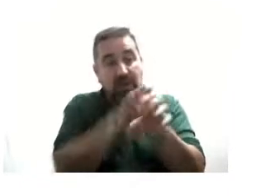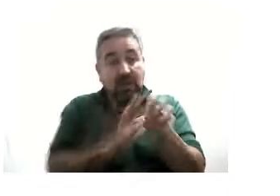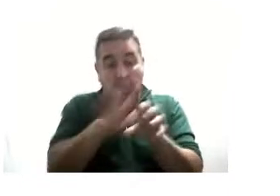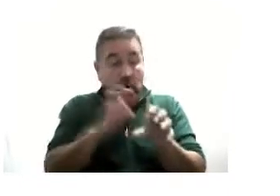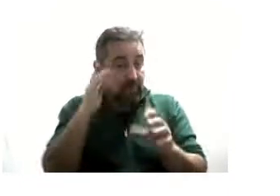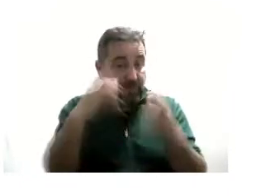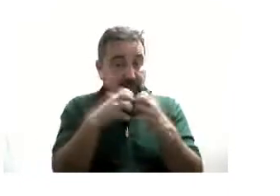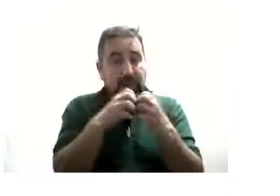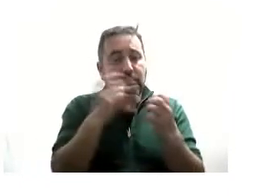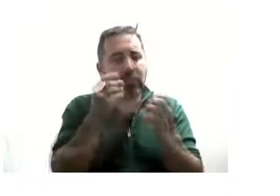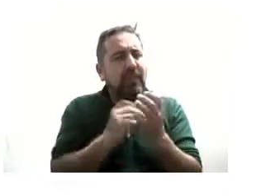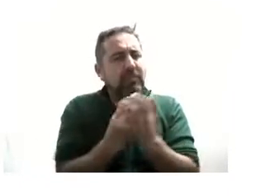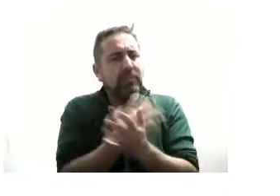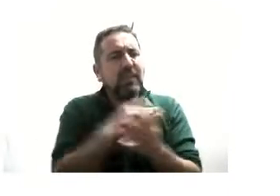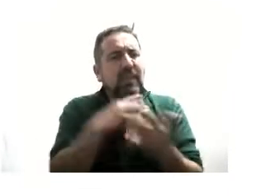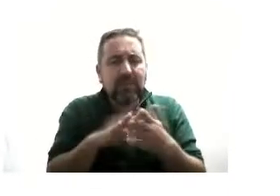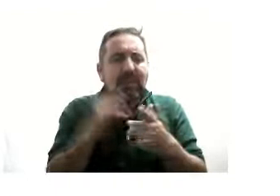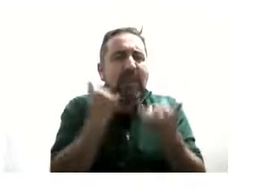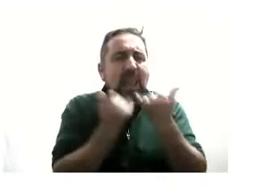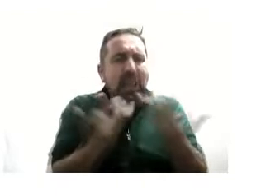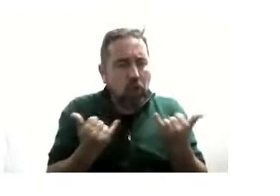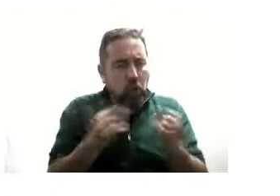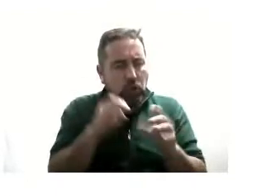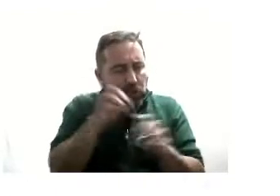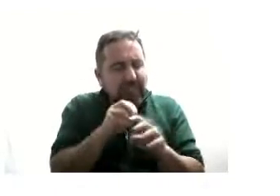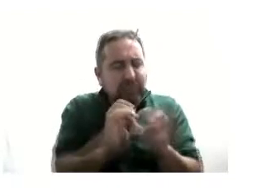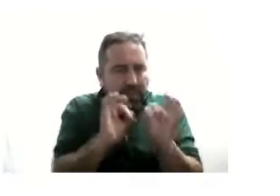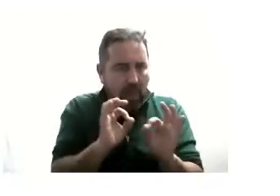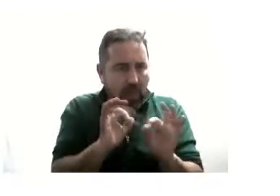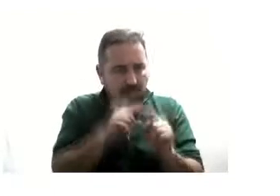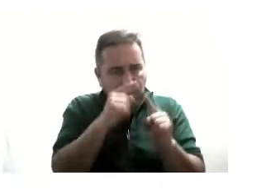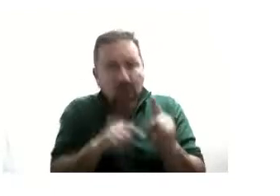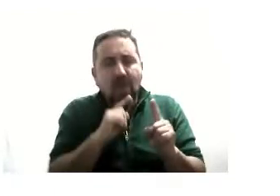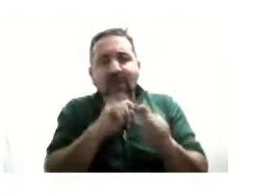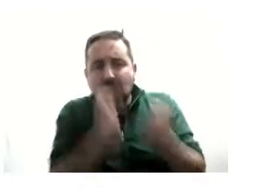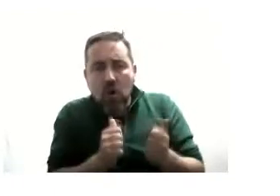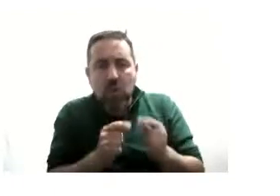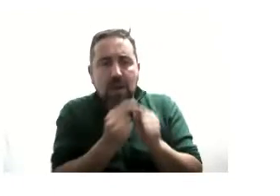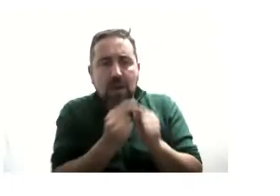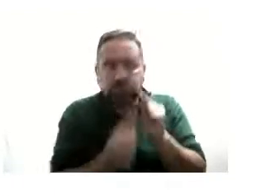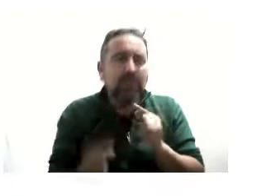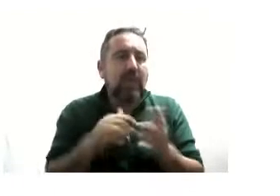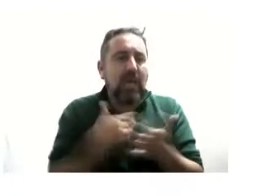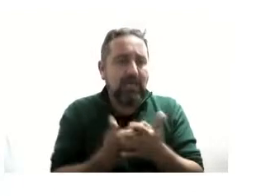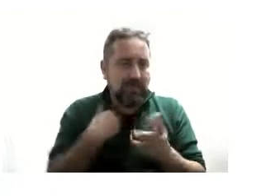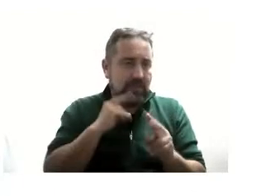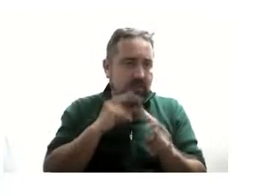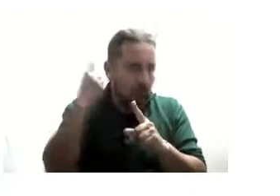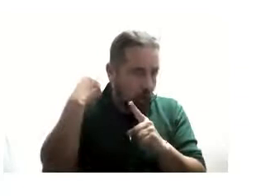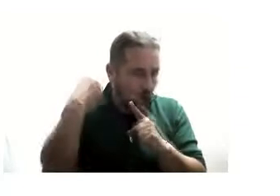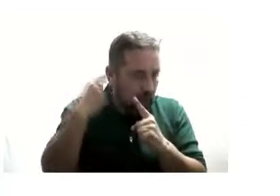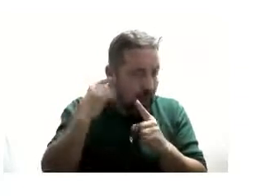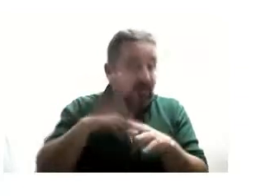y además muchas veces requieren electrodos especiales adaptados a la forma y a la longitud de la cóclea. Pues esto, digamos, tener